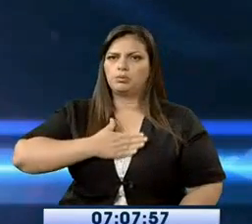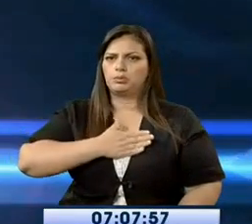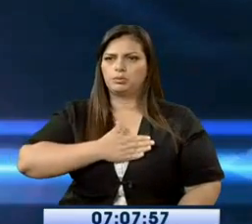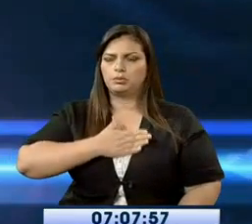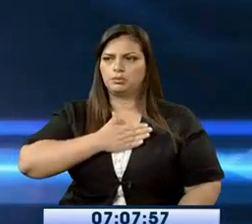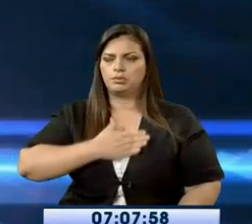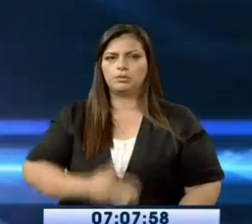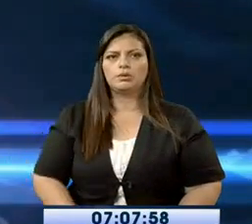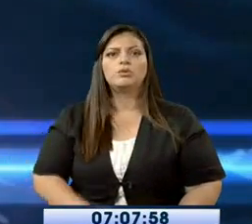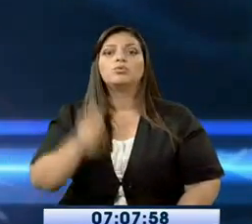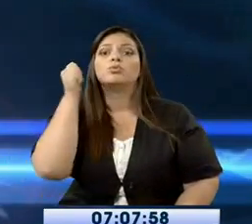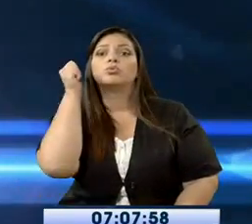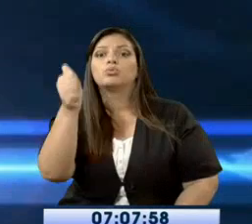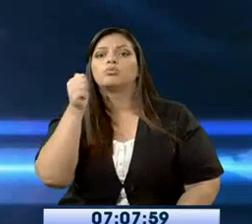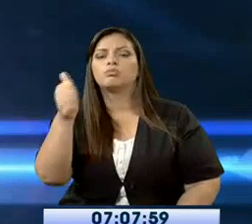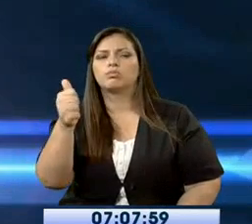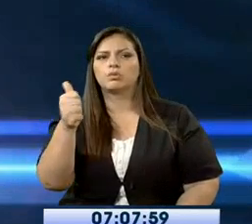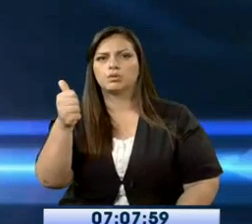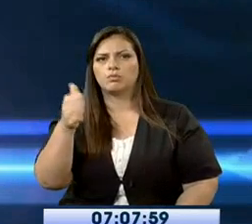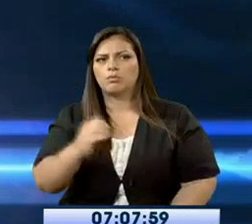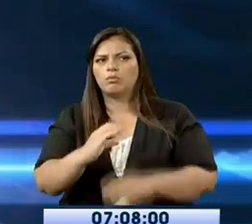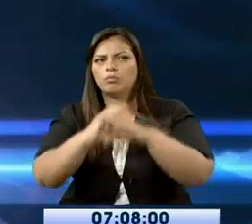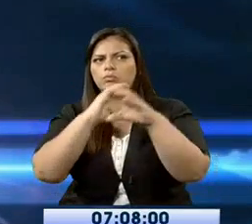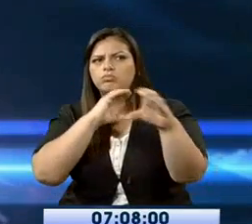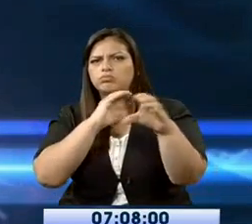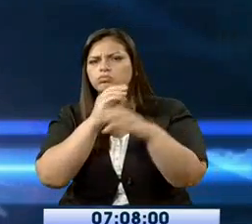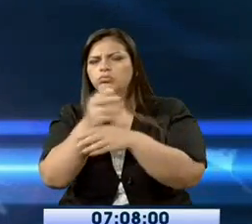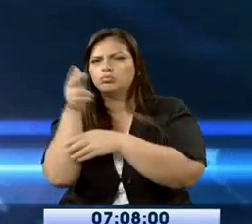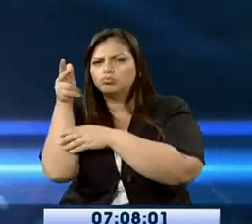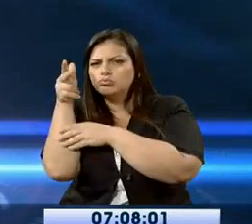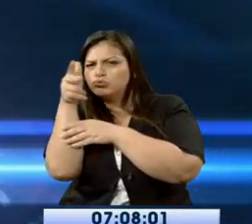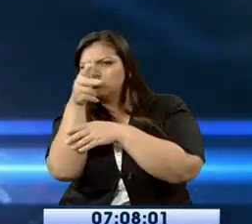hágase la grabación cuando se baje del bus y denos el número